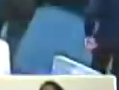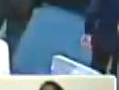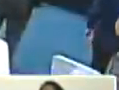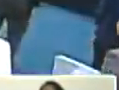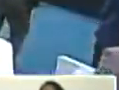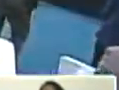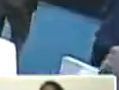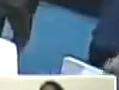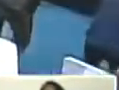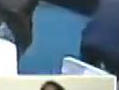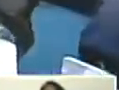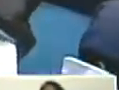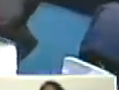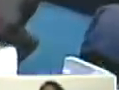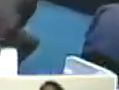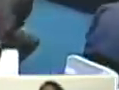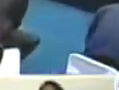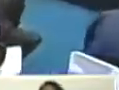Miranda